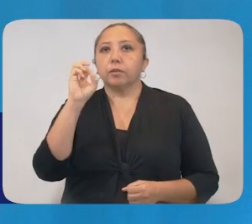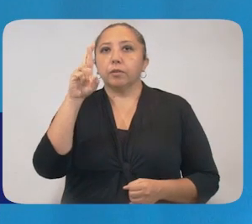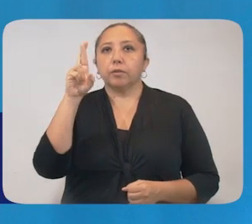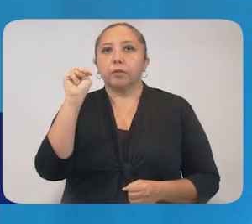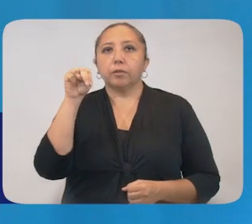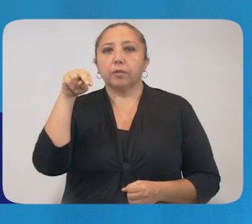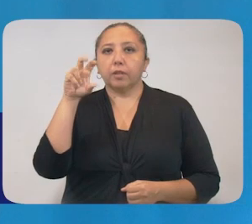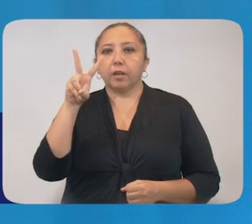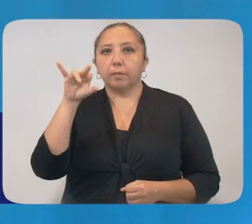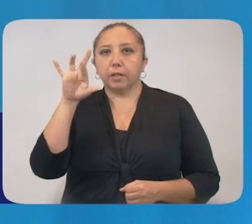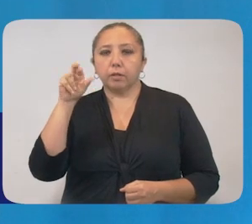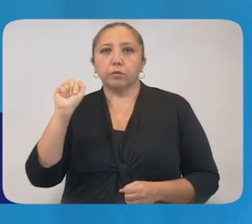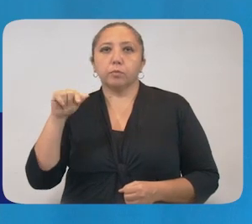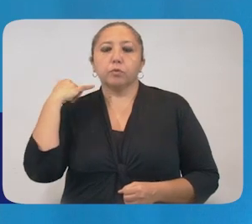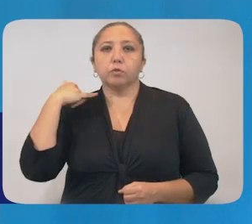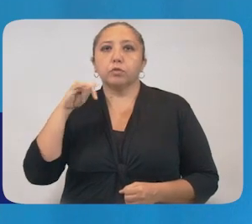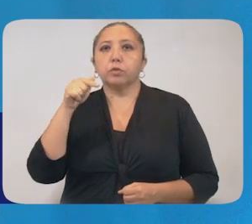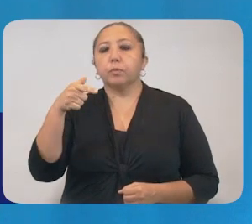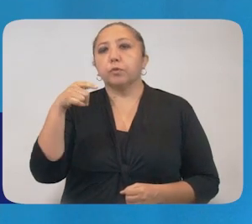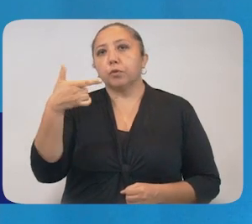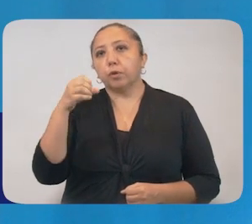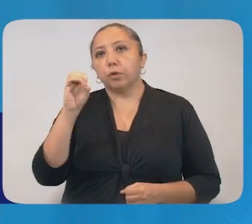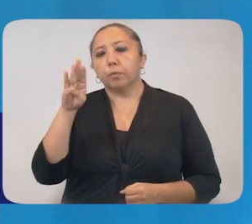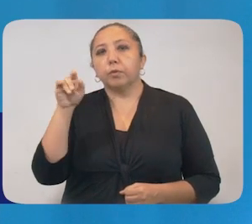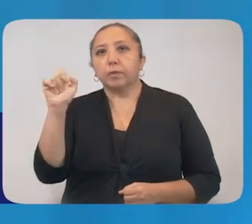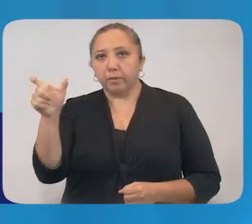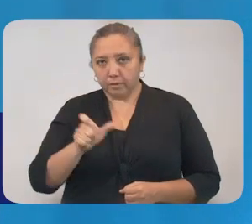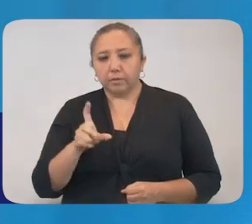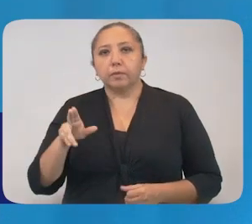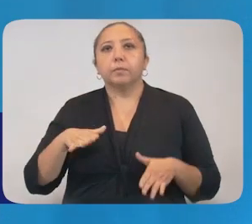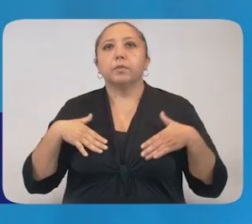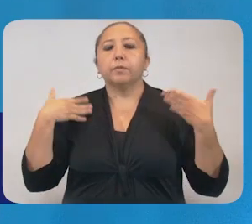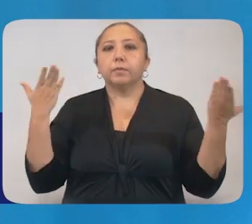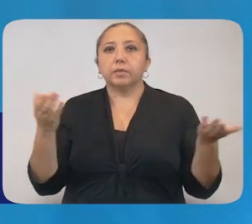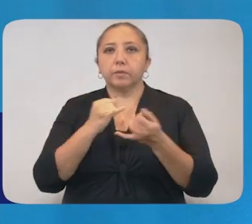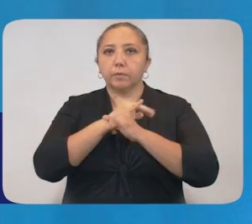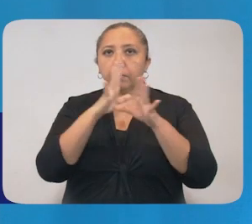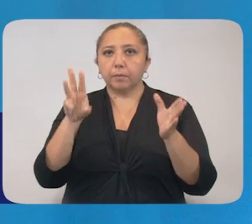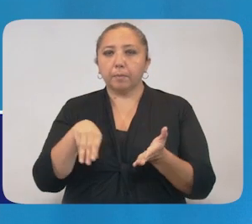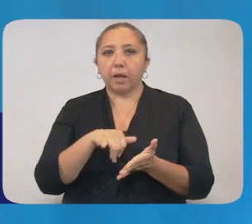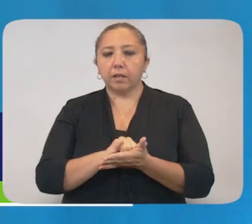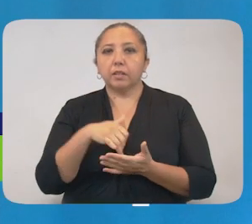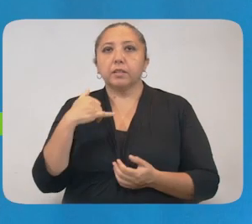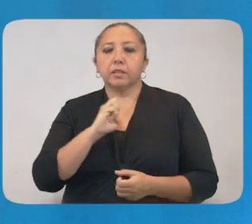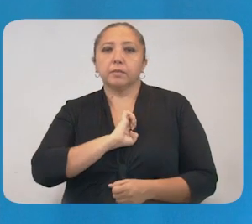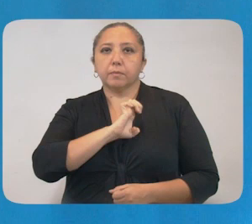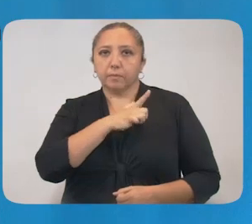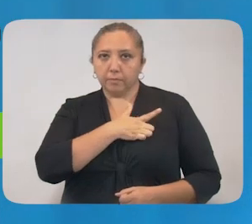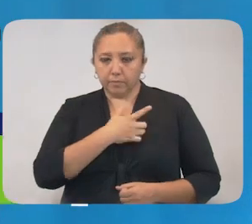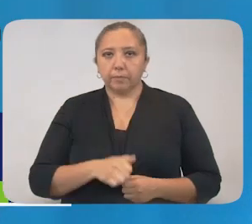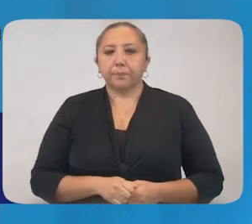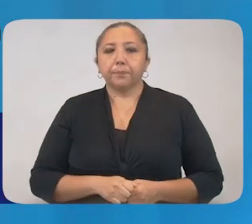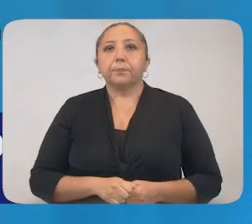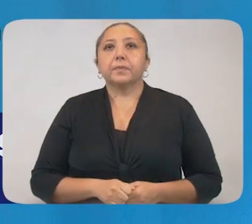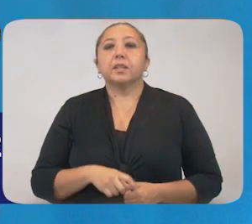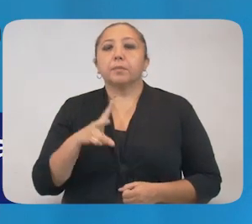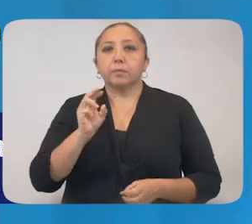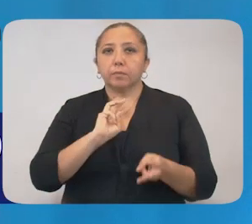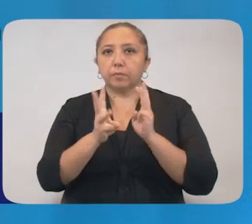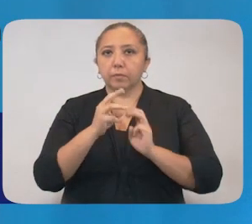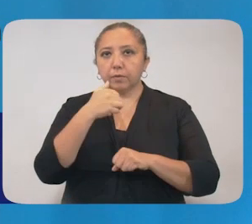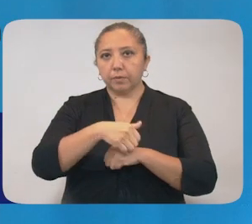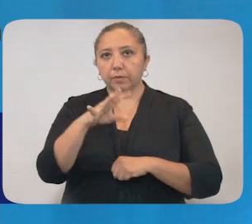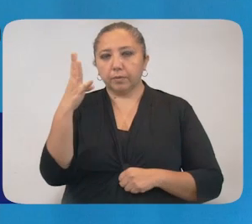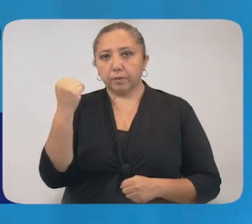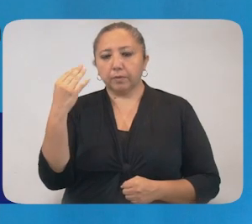coronavirus punto yucatan.com.mx también ofrece información en maya y en español el chat de whatsapp en el